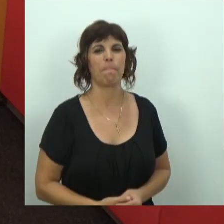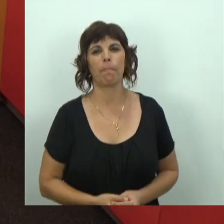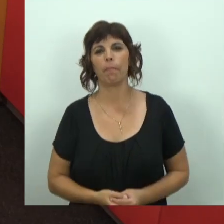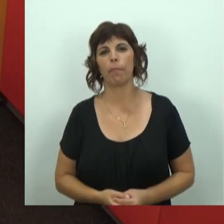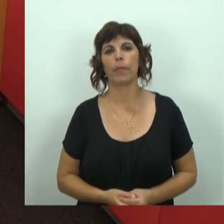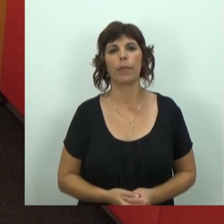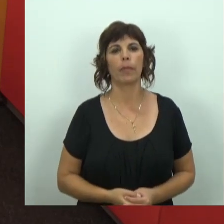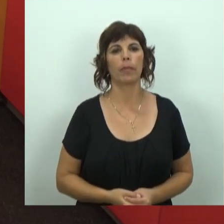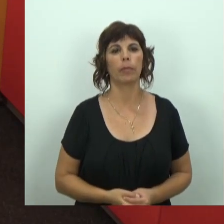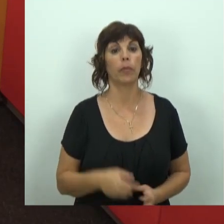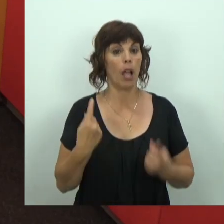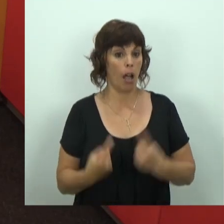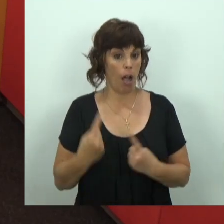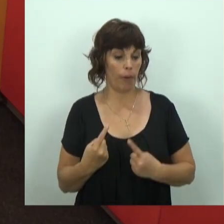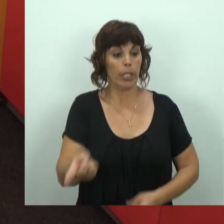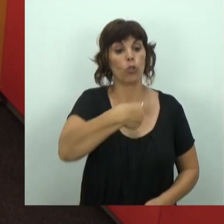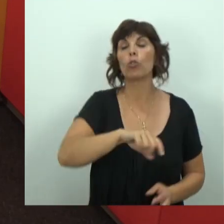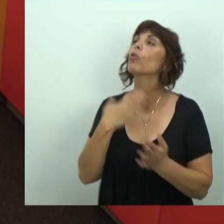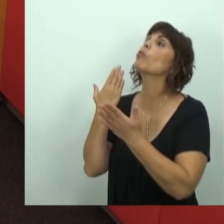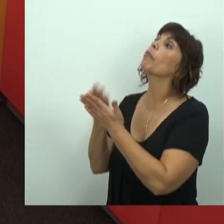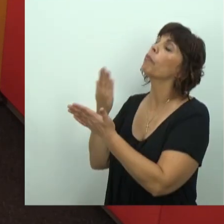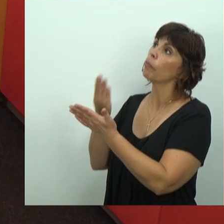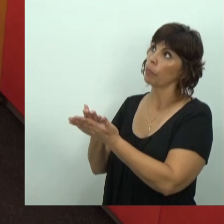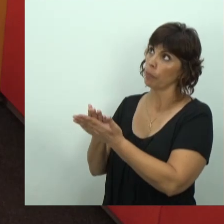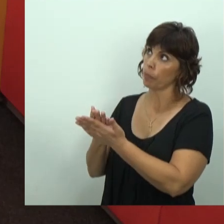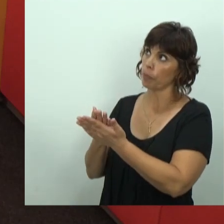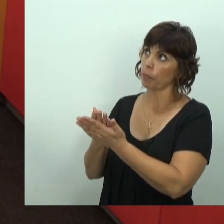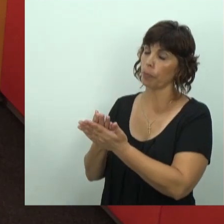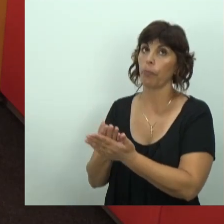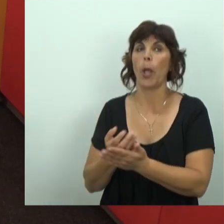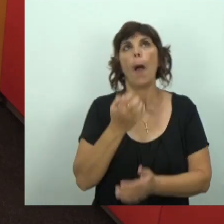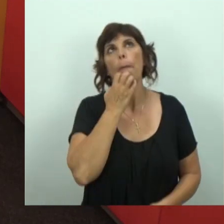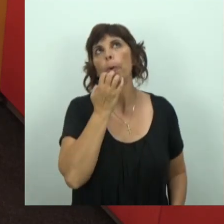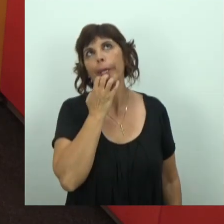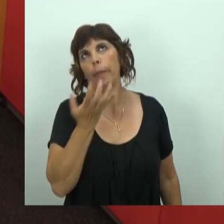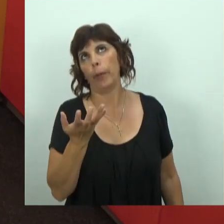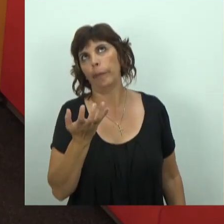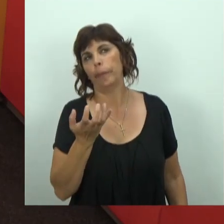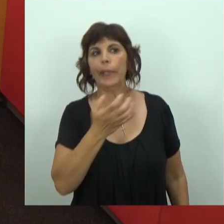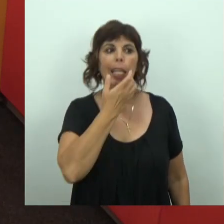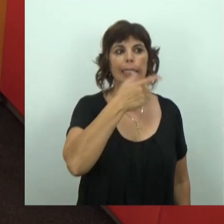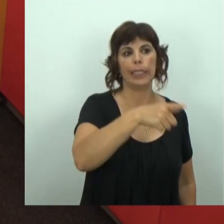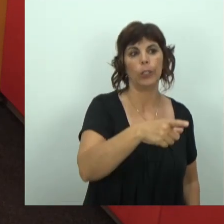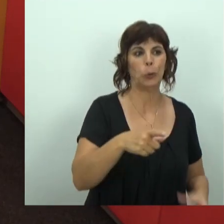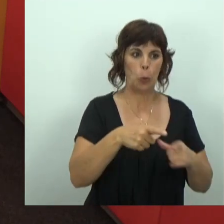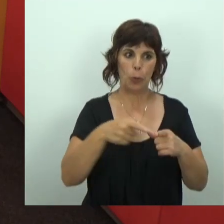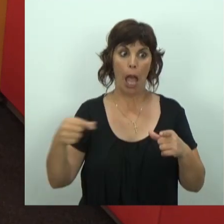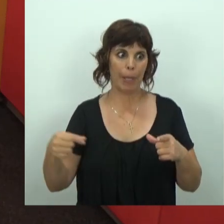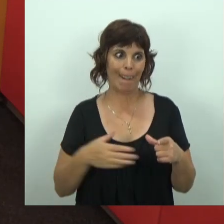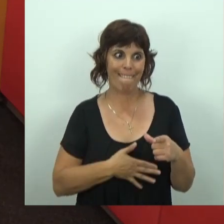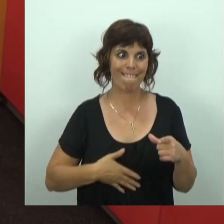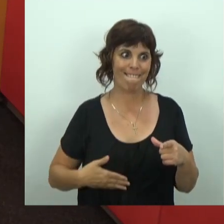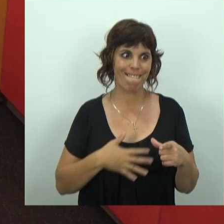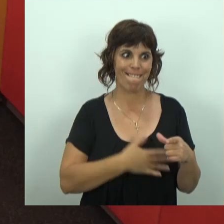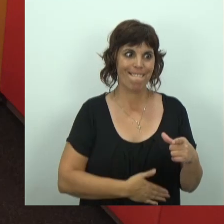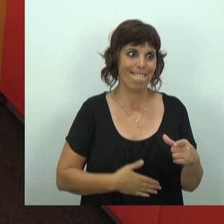Muchas veces lo que pedimos es como cuando tú pides algo en un Telepizza